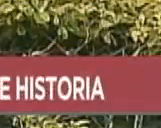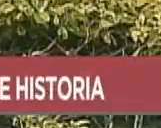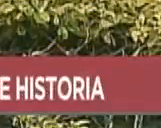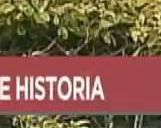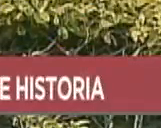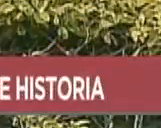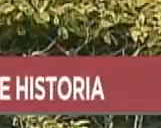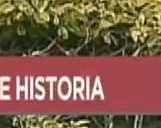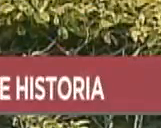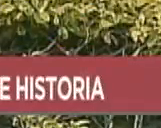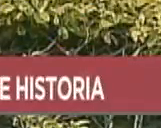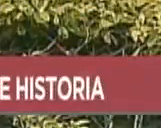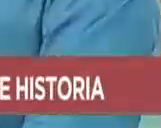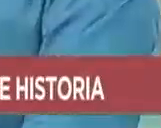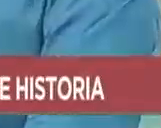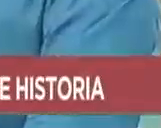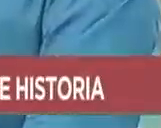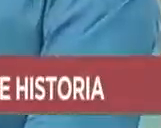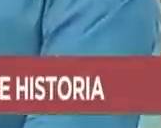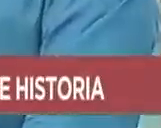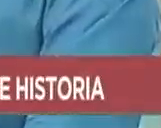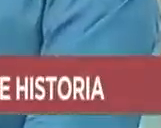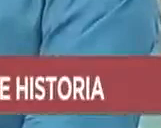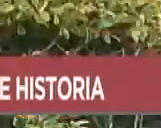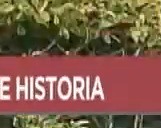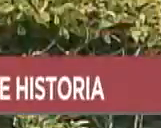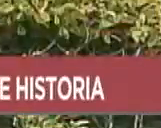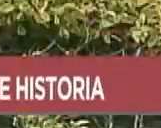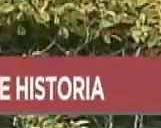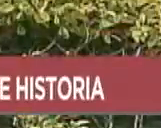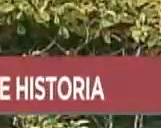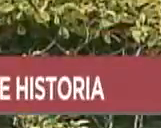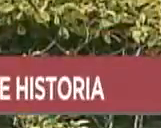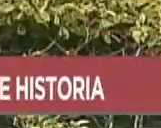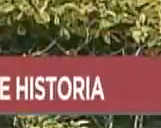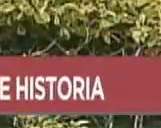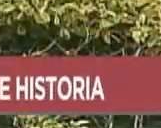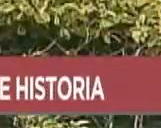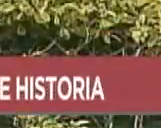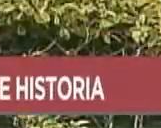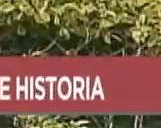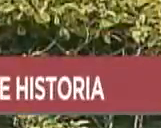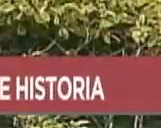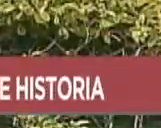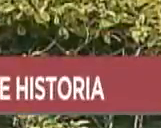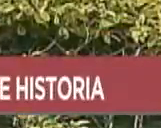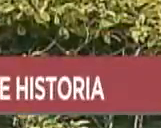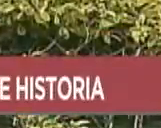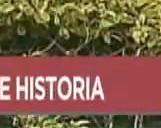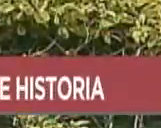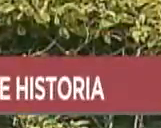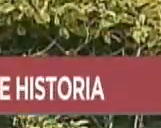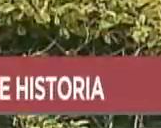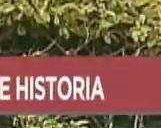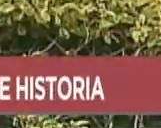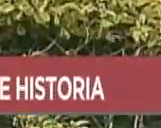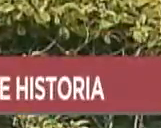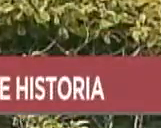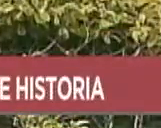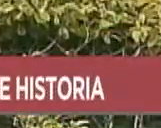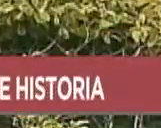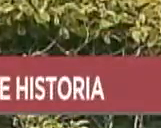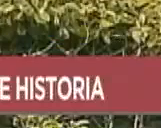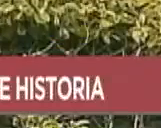por ejemplo el comportamiento de los medios hay mucha gente abrumada por lo que están haciendo hoy día las grandes corporaciones mediáticas nosotros ya lo vivimos y